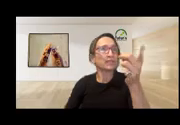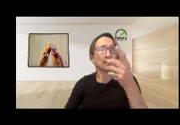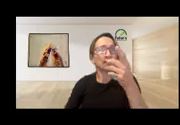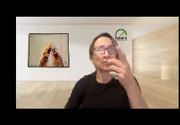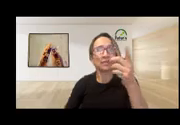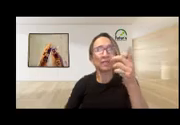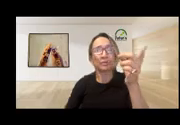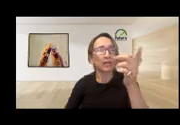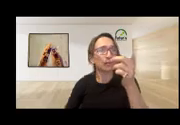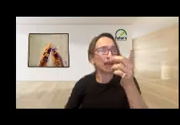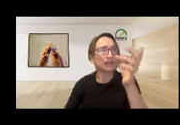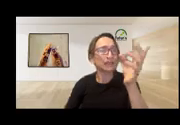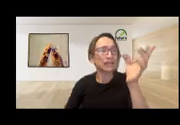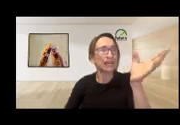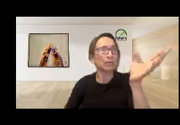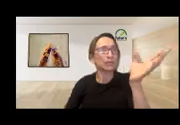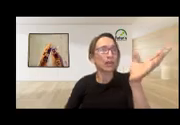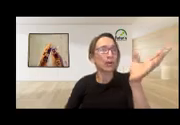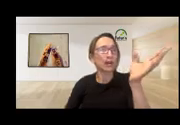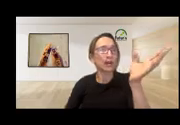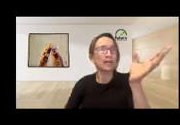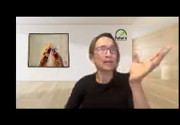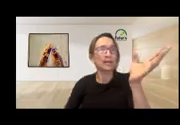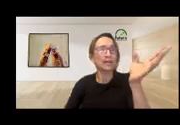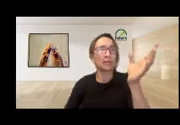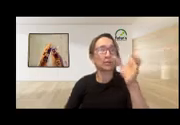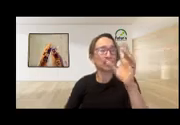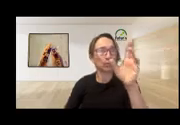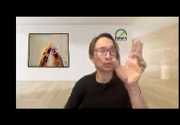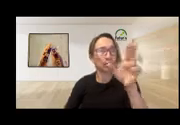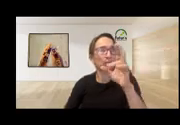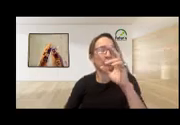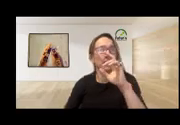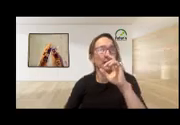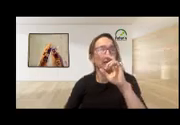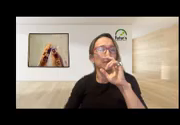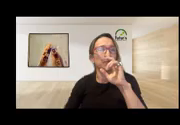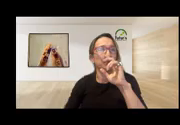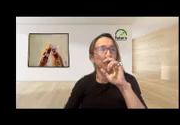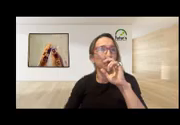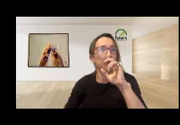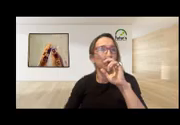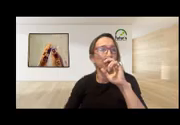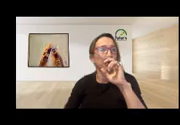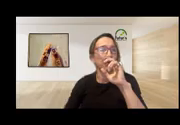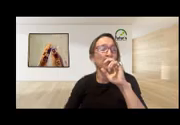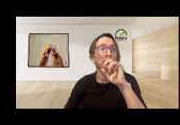nos muestra todos estos animales que se han encontrado acá. Todos estos son